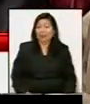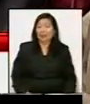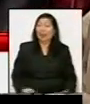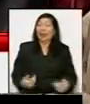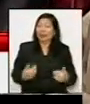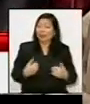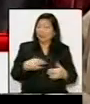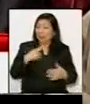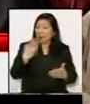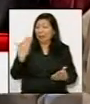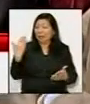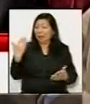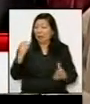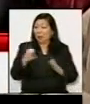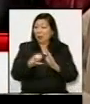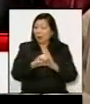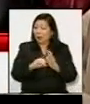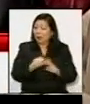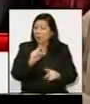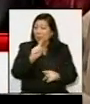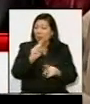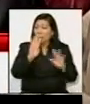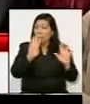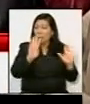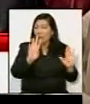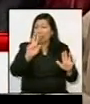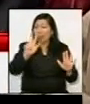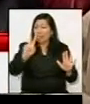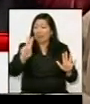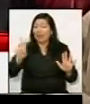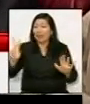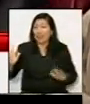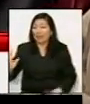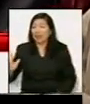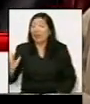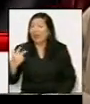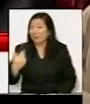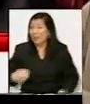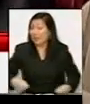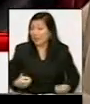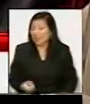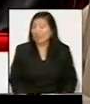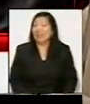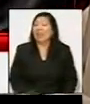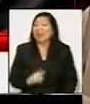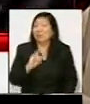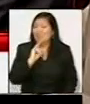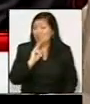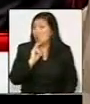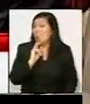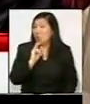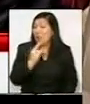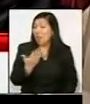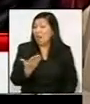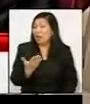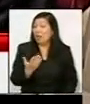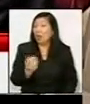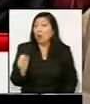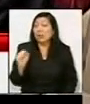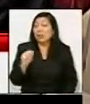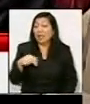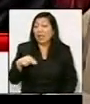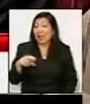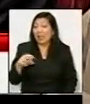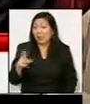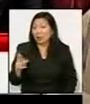se tenía en el perú hasta la constitución del 33 cuando se tiene iniciativa de gasto como en los eeuu que un senador o un